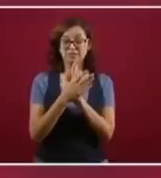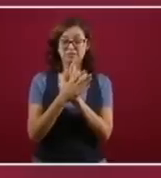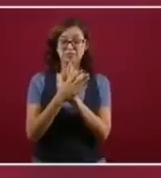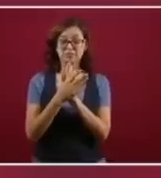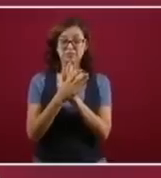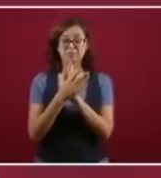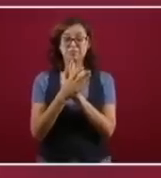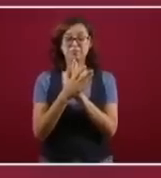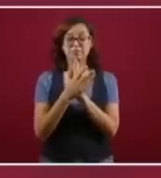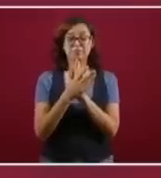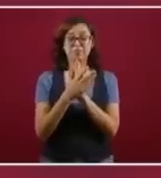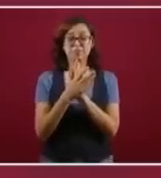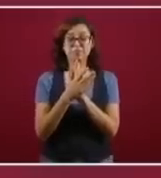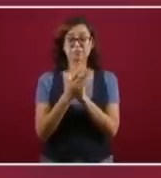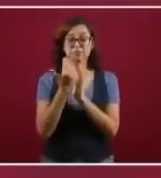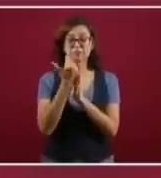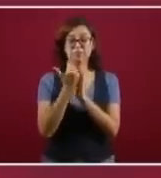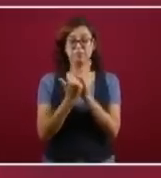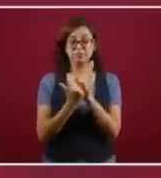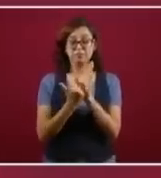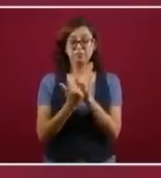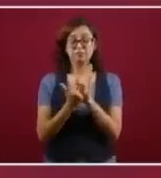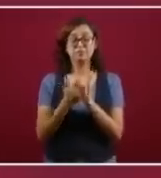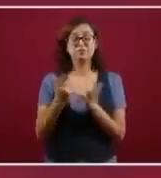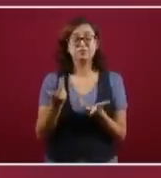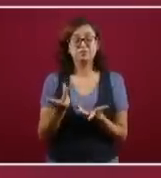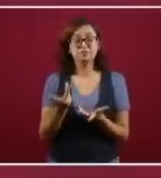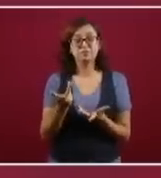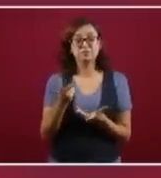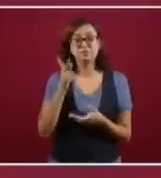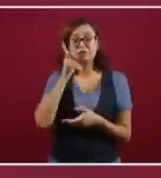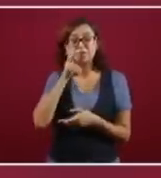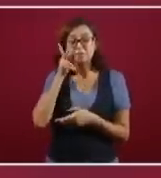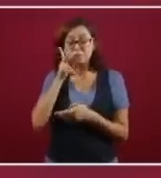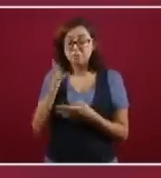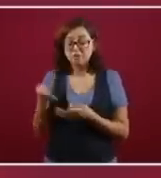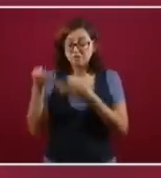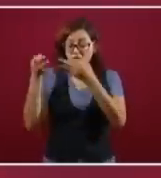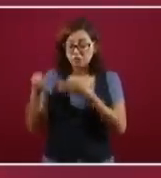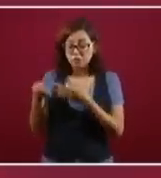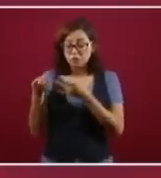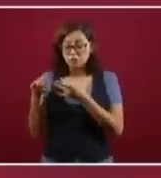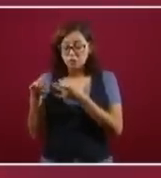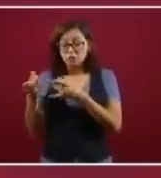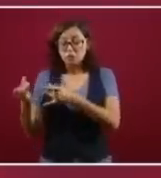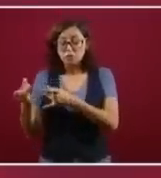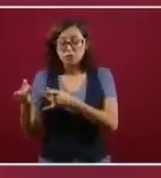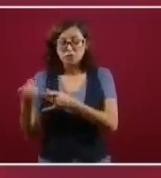no se puede poner vino nuevo en botellas viejas.